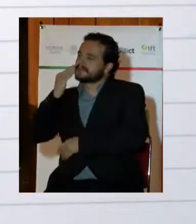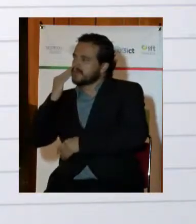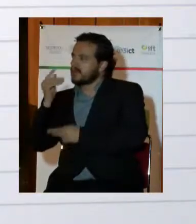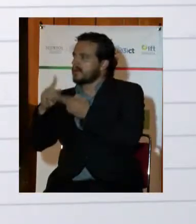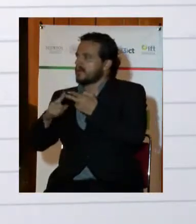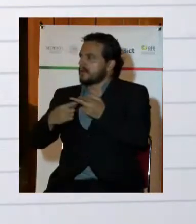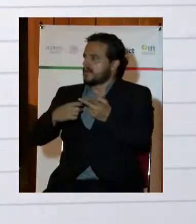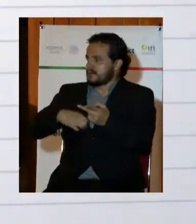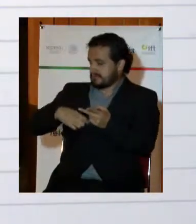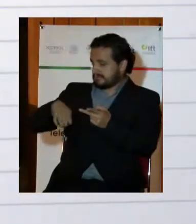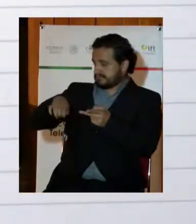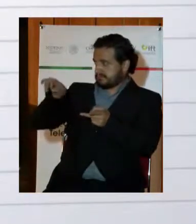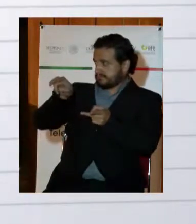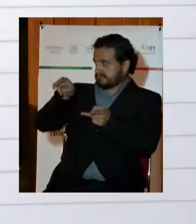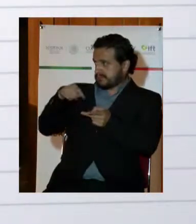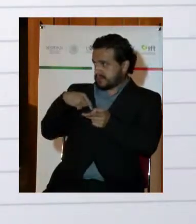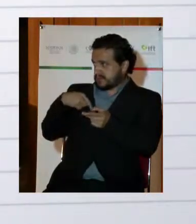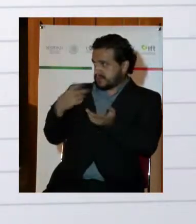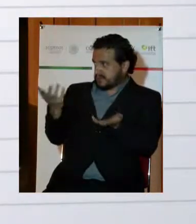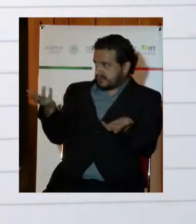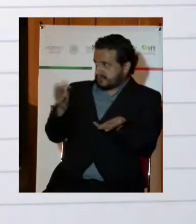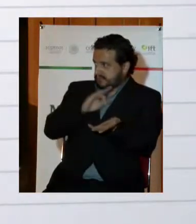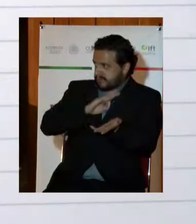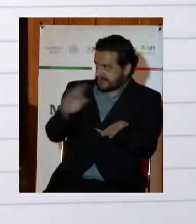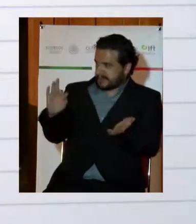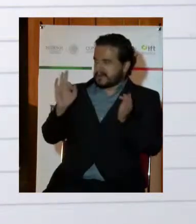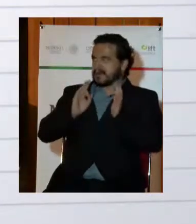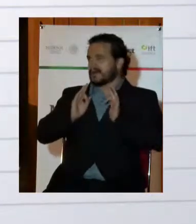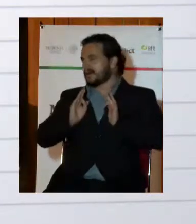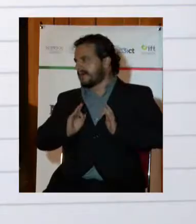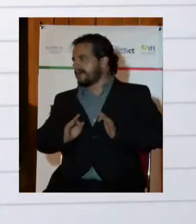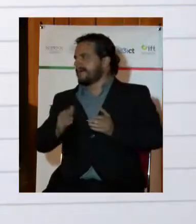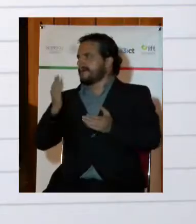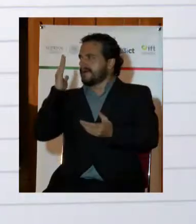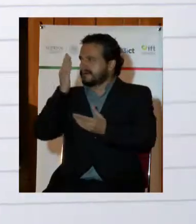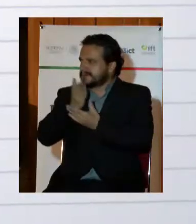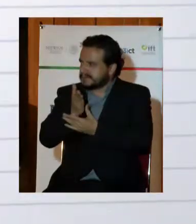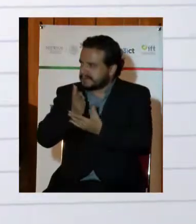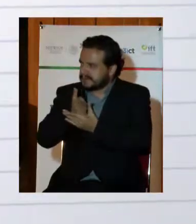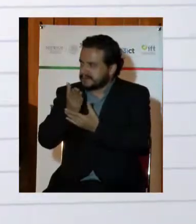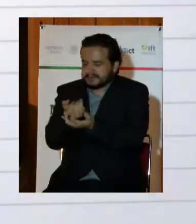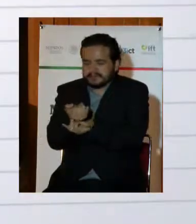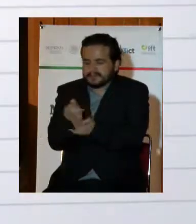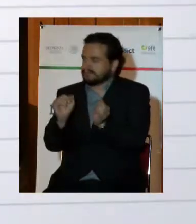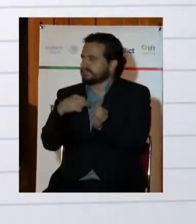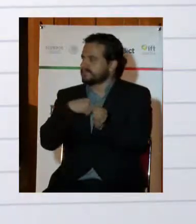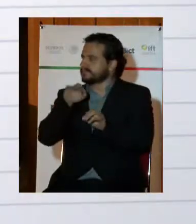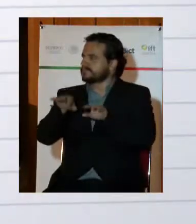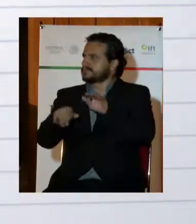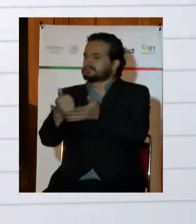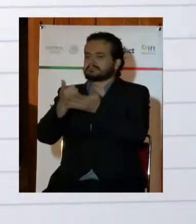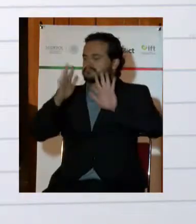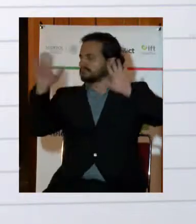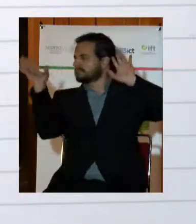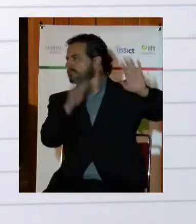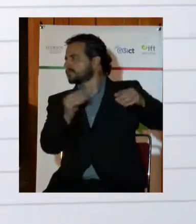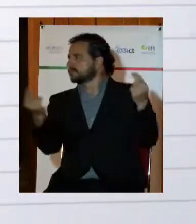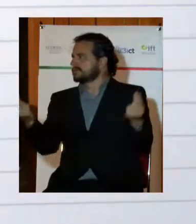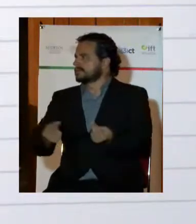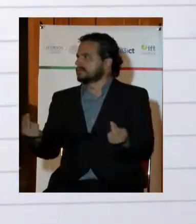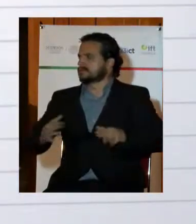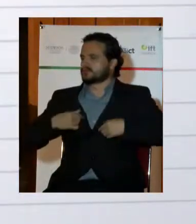es una persona independiente y empoderada y feliz, porque puede socializar a través de redes sociales, porque ya le enseñé a utilizar las